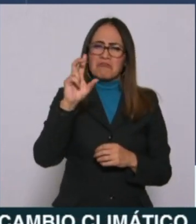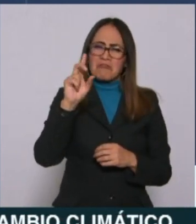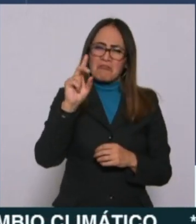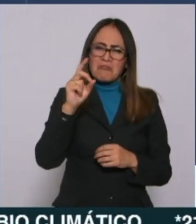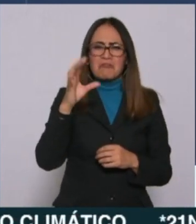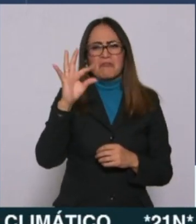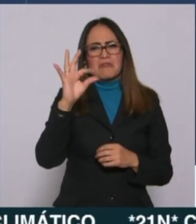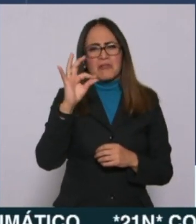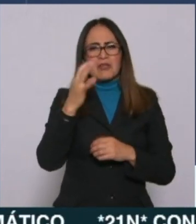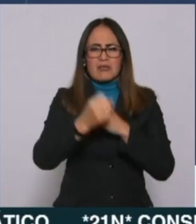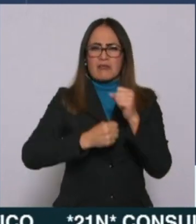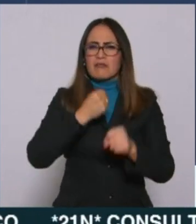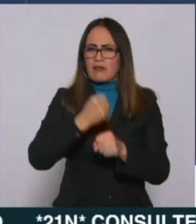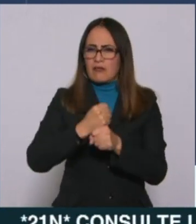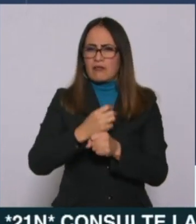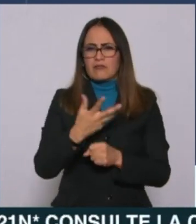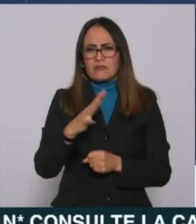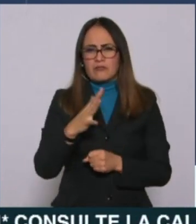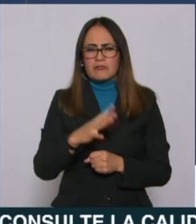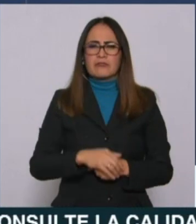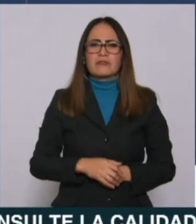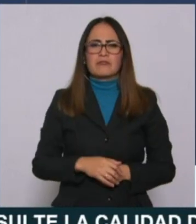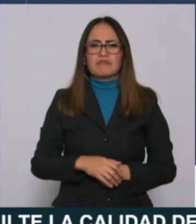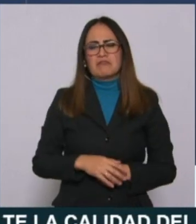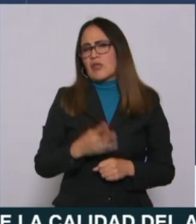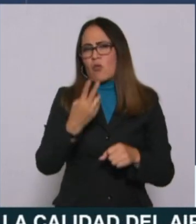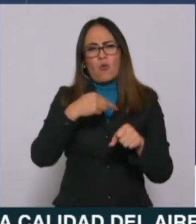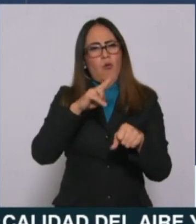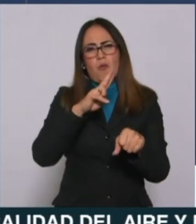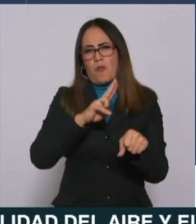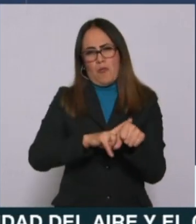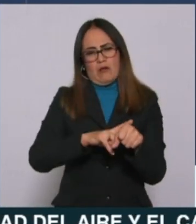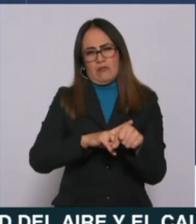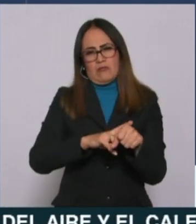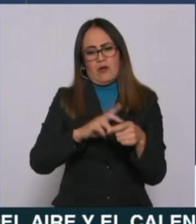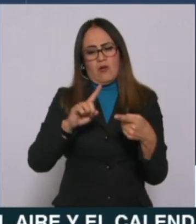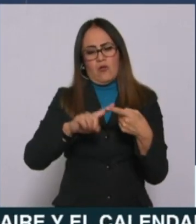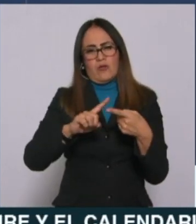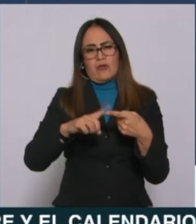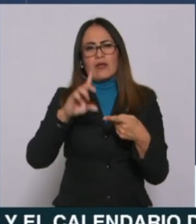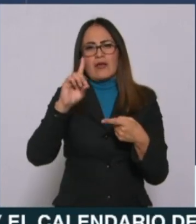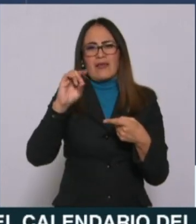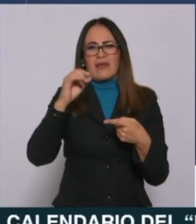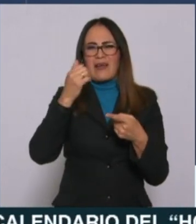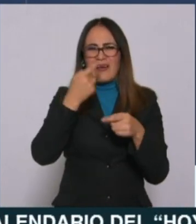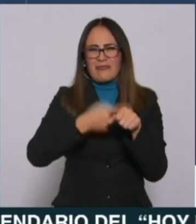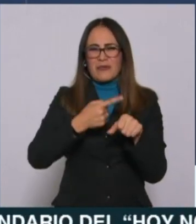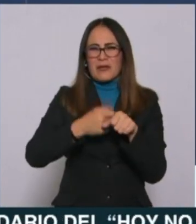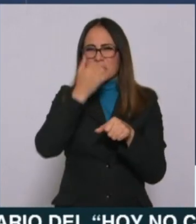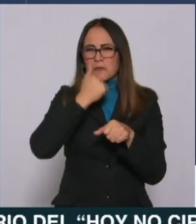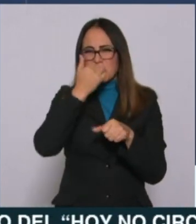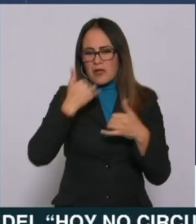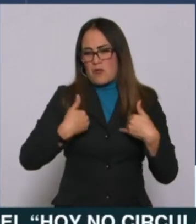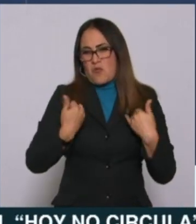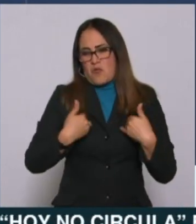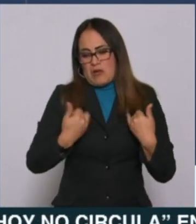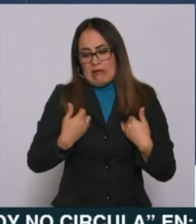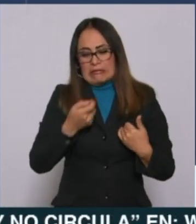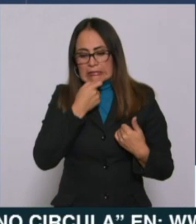años, en la más común, aunque hay otra variedad que se llama diabetes juvenil y esa puede aparecer desde